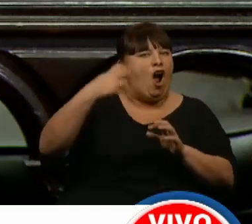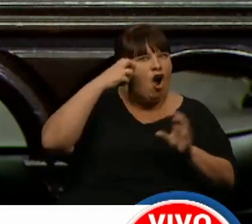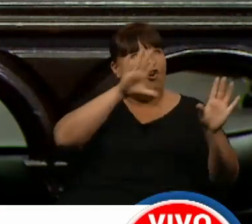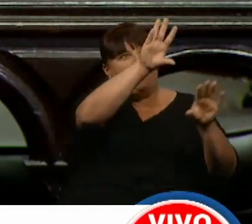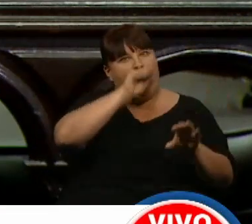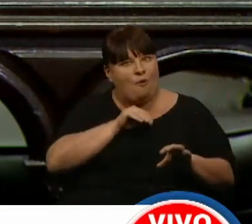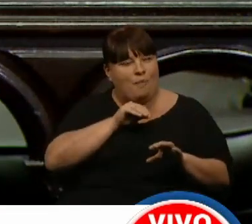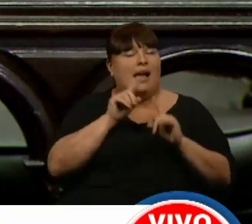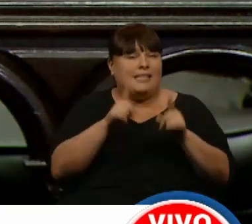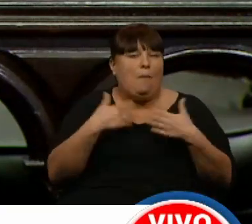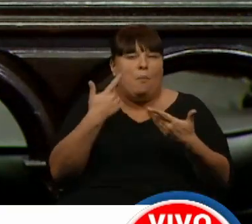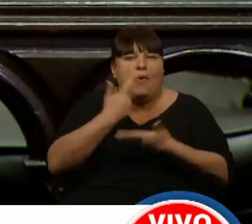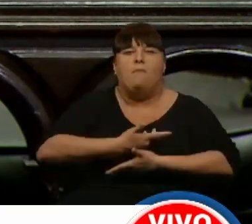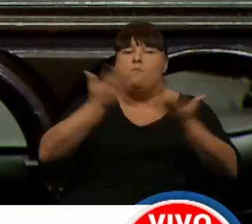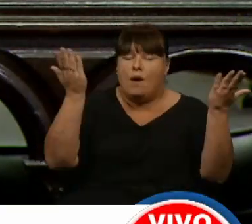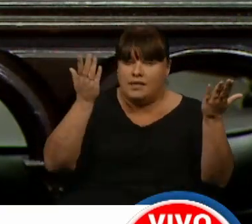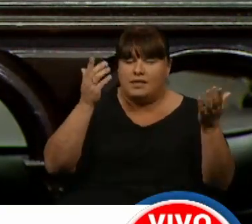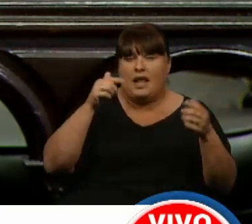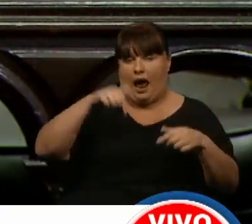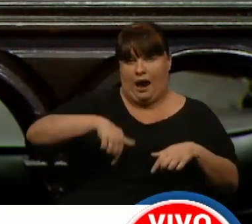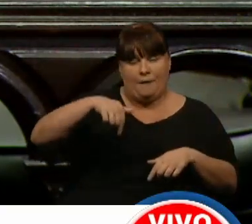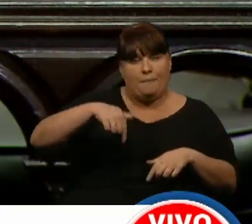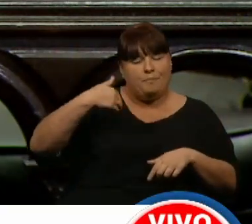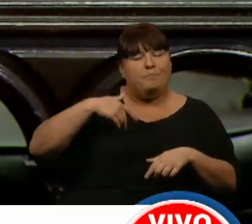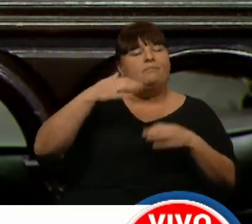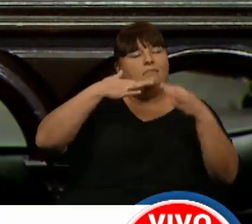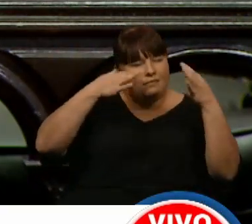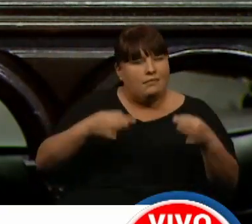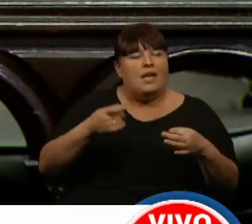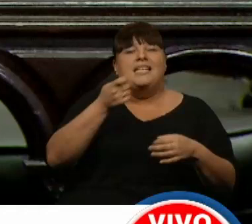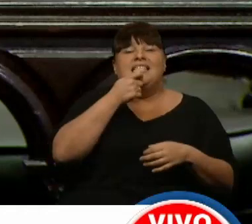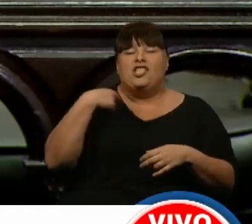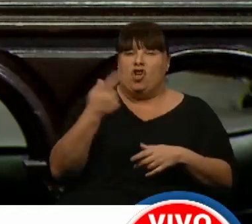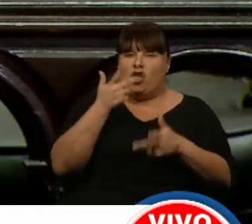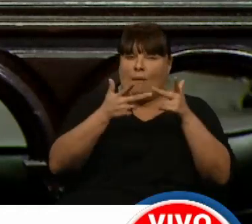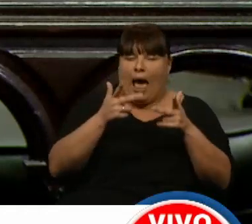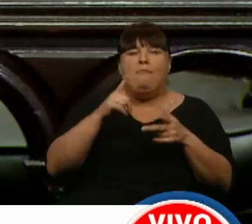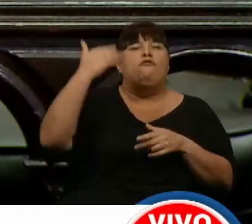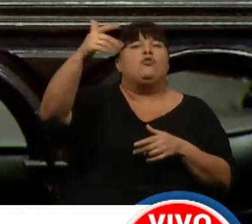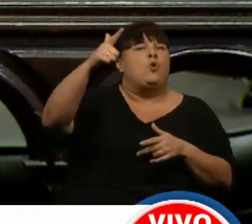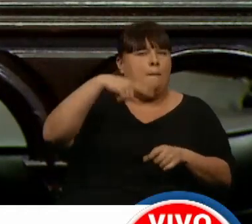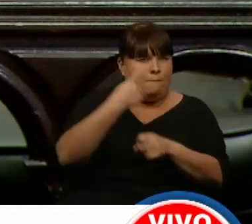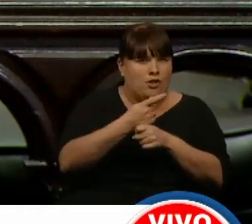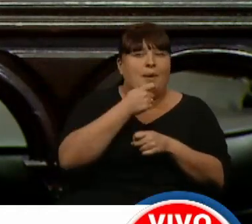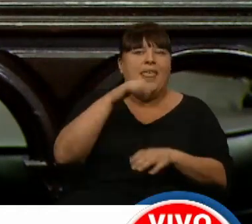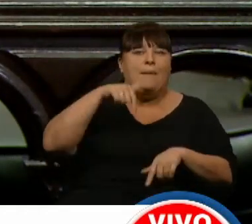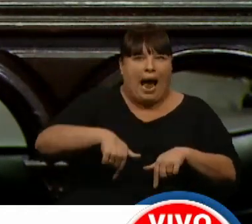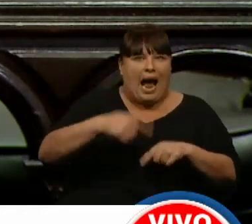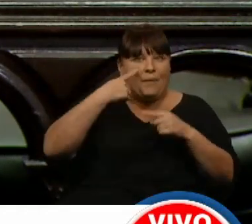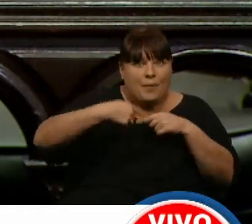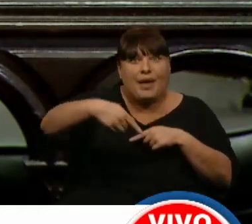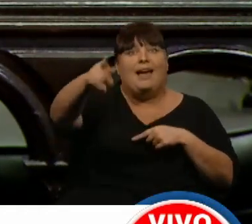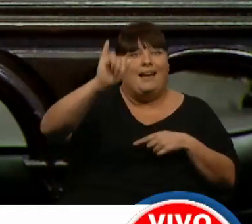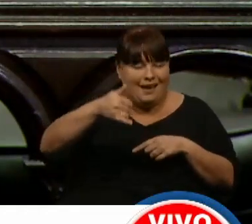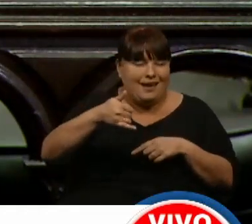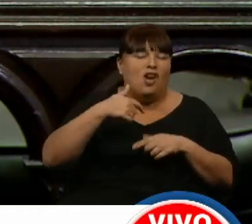Congreso y podamos demostrar desde acá que efectivamente cuando decimos que no hay futuro posible sin un presente